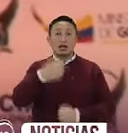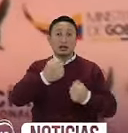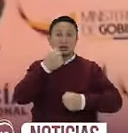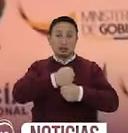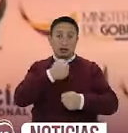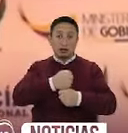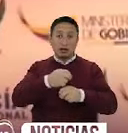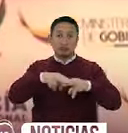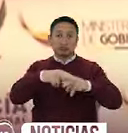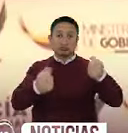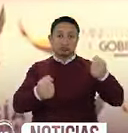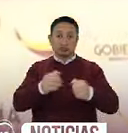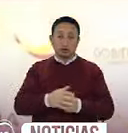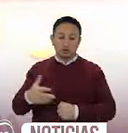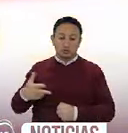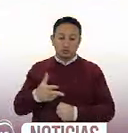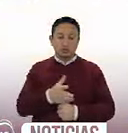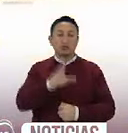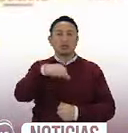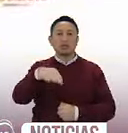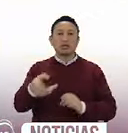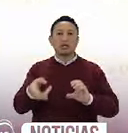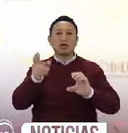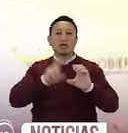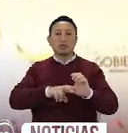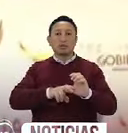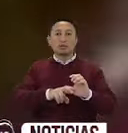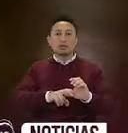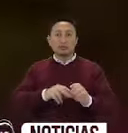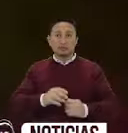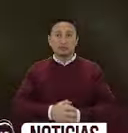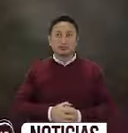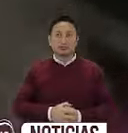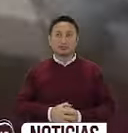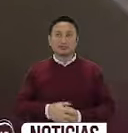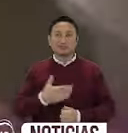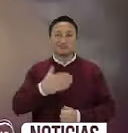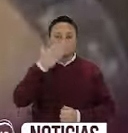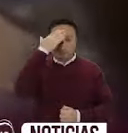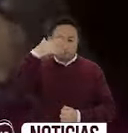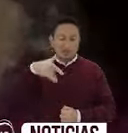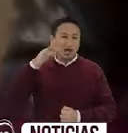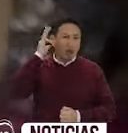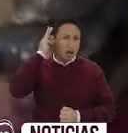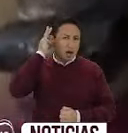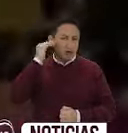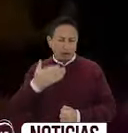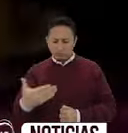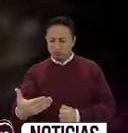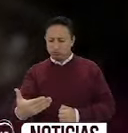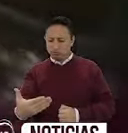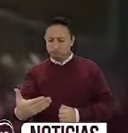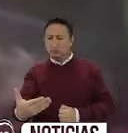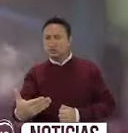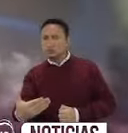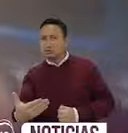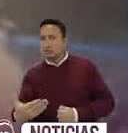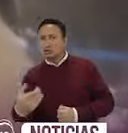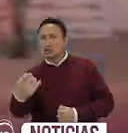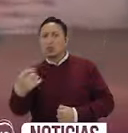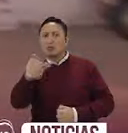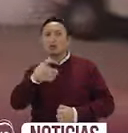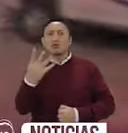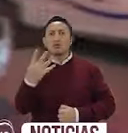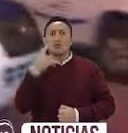como taxista informal, le solicitaron una mediante aplicación. Se veía que era una mujer en la fotografía, pero al final, al carro se